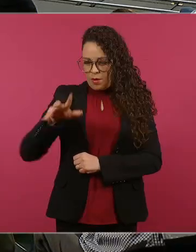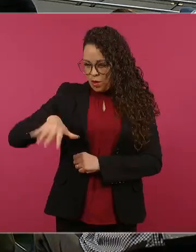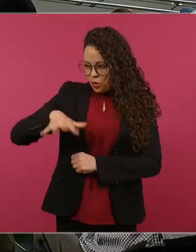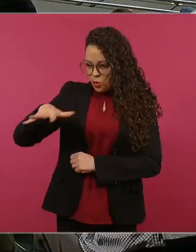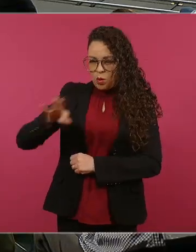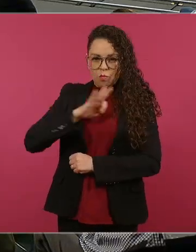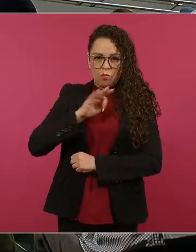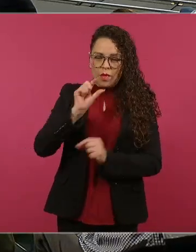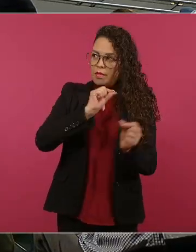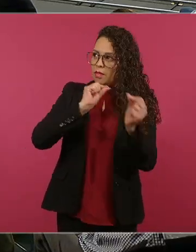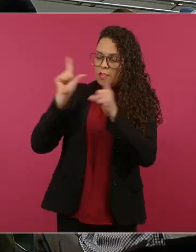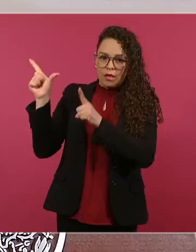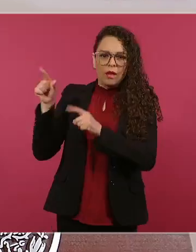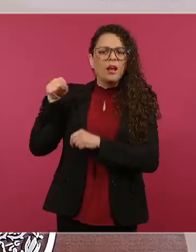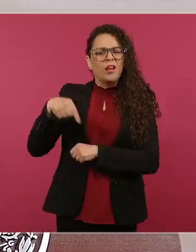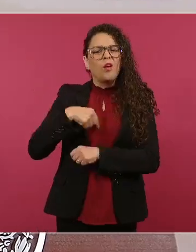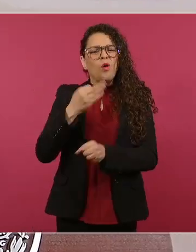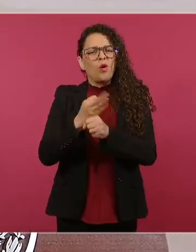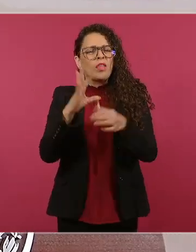Todo esto para los jóvenes.